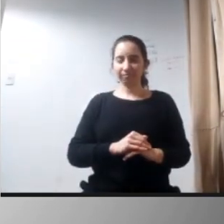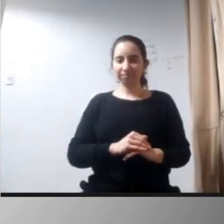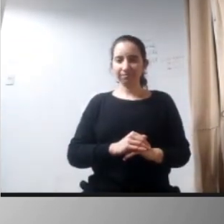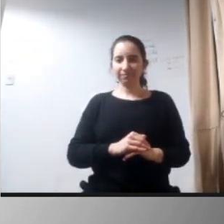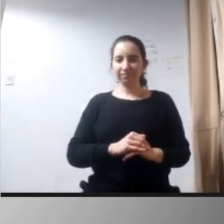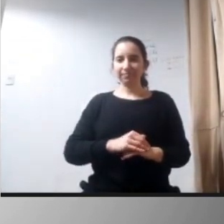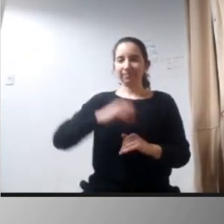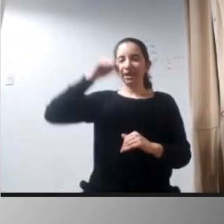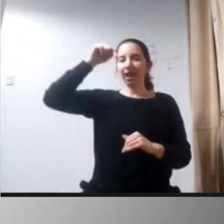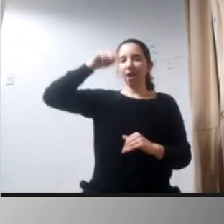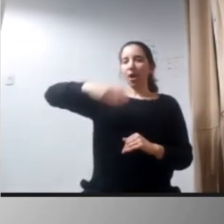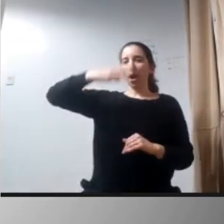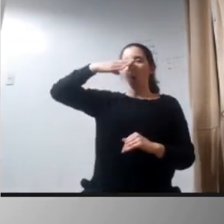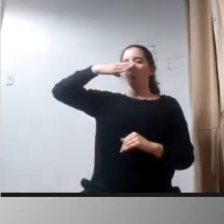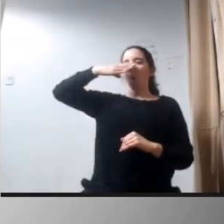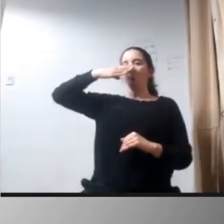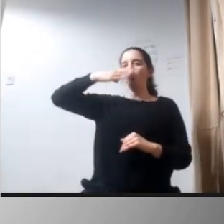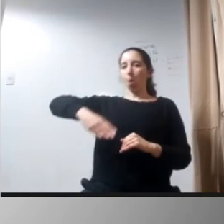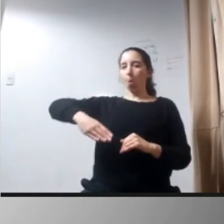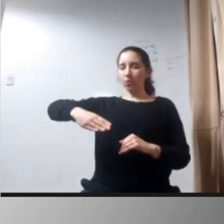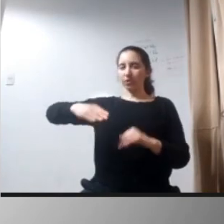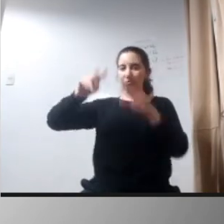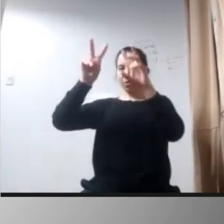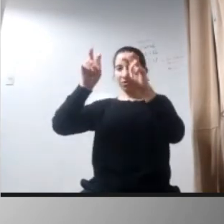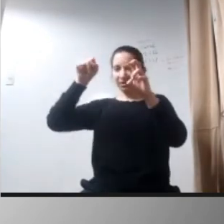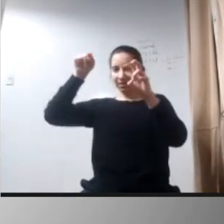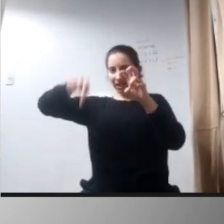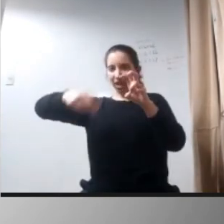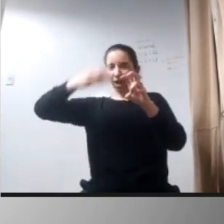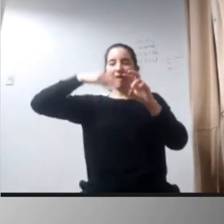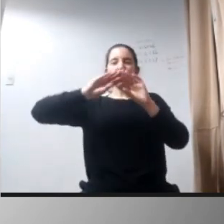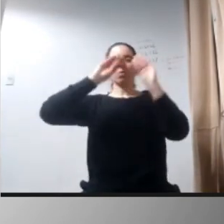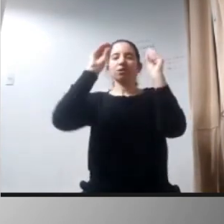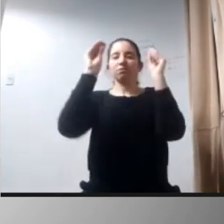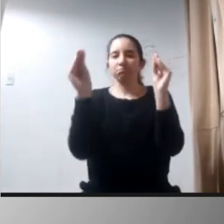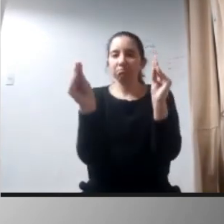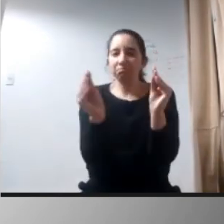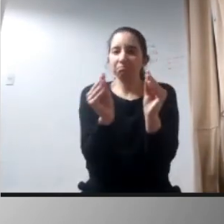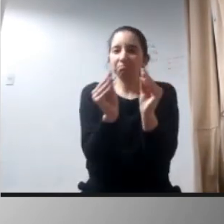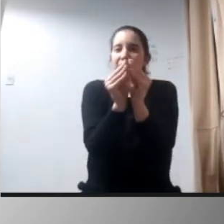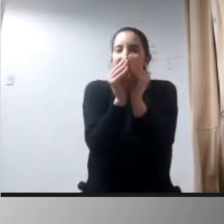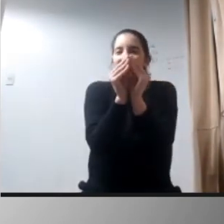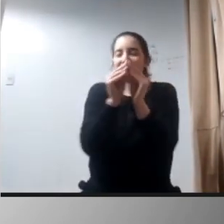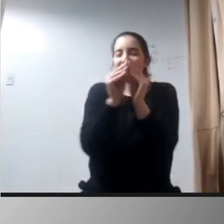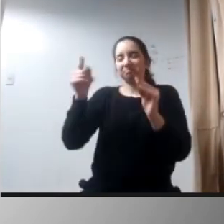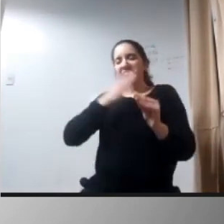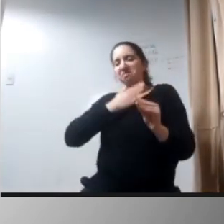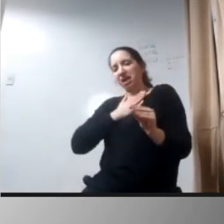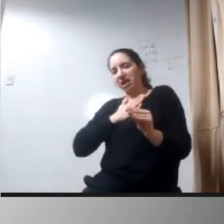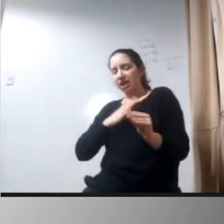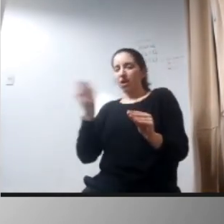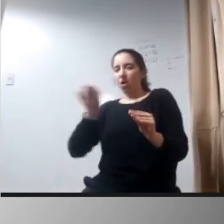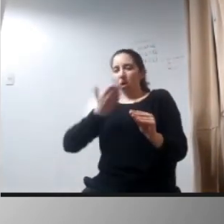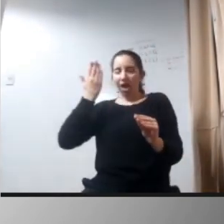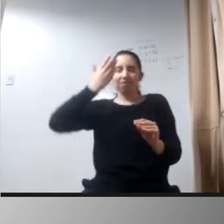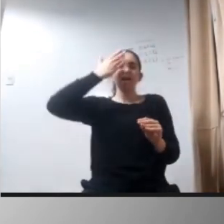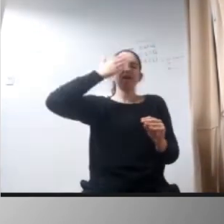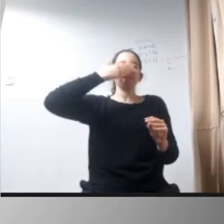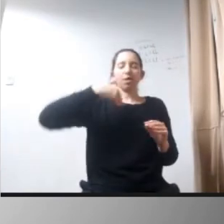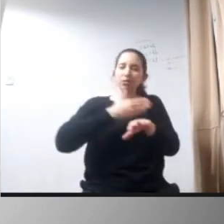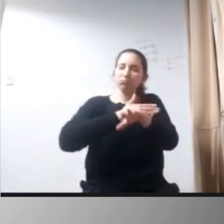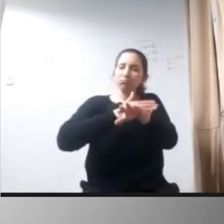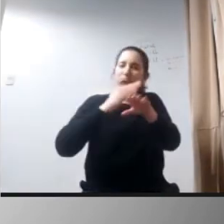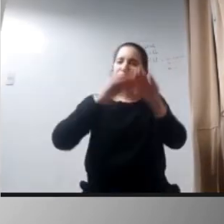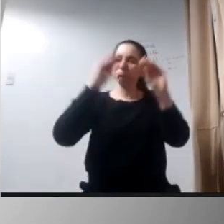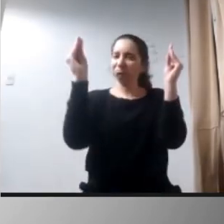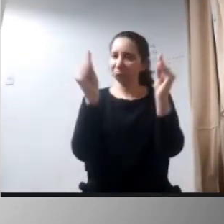esta intervención como la última para ir pensando un cierre, así que desarrollen ese tema con total tranquilidad, así podemos cerrar después de